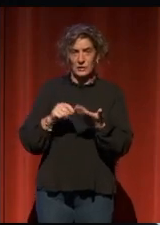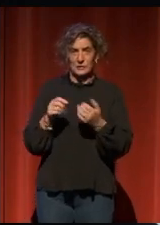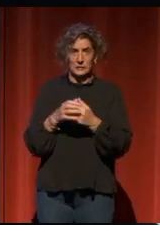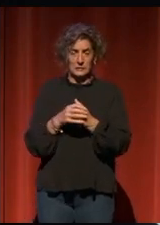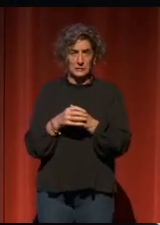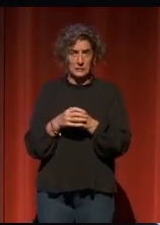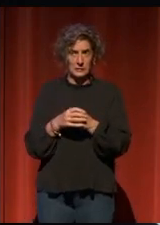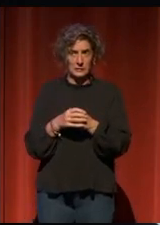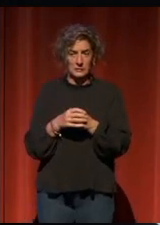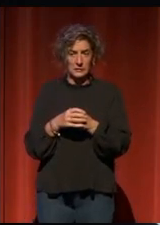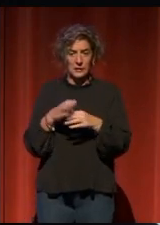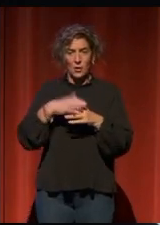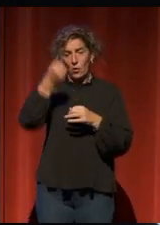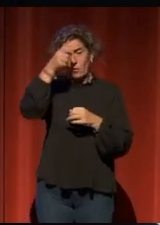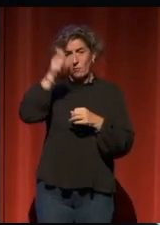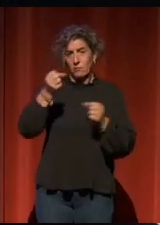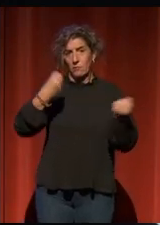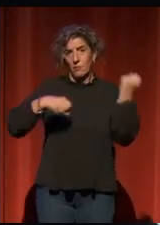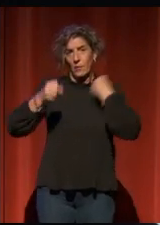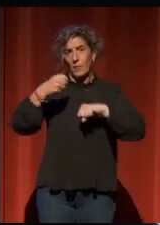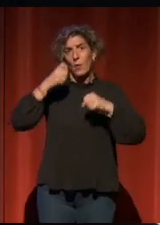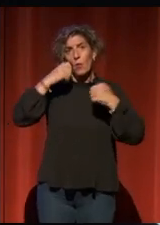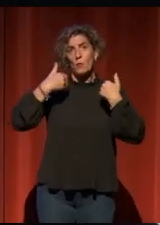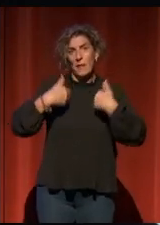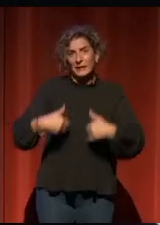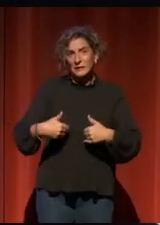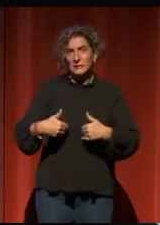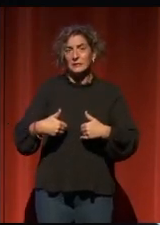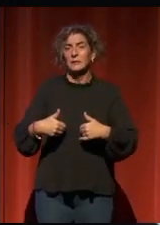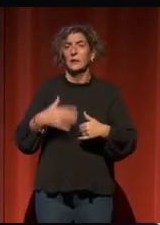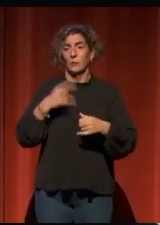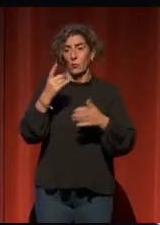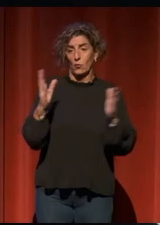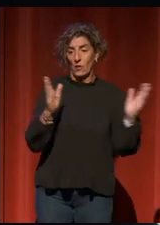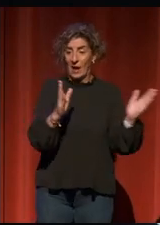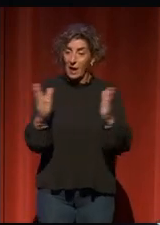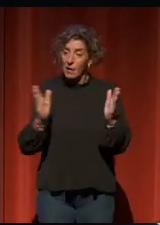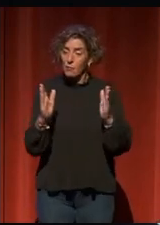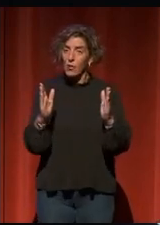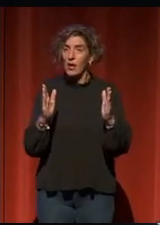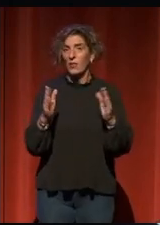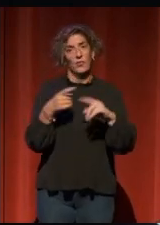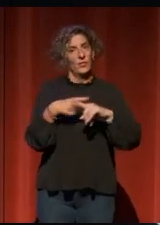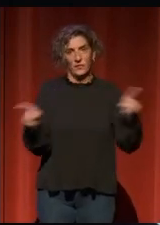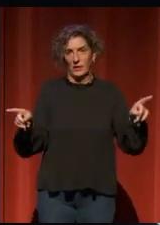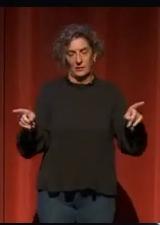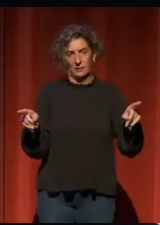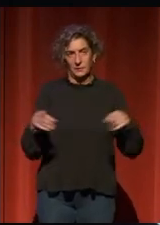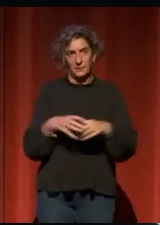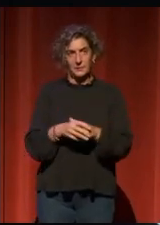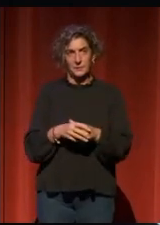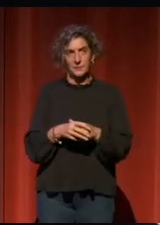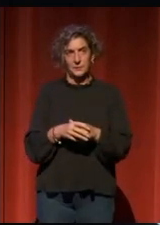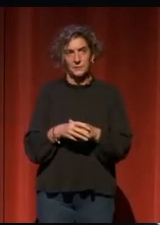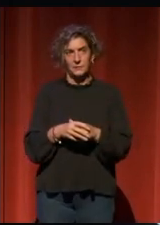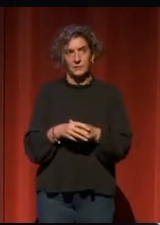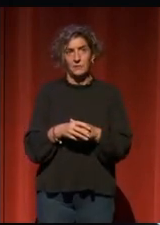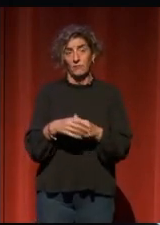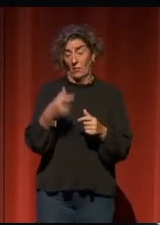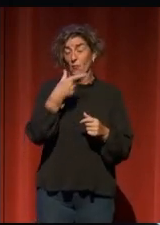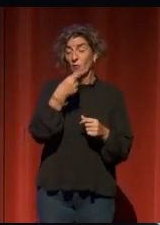estancias donde los humanistas hicieron posible una época distinta. Era fácil, como